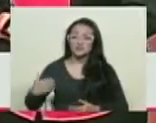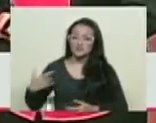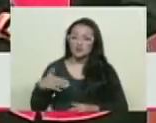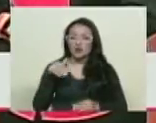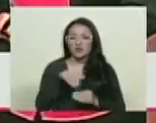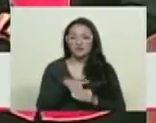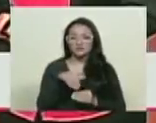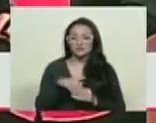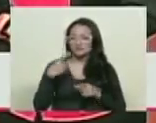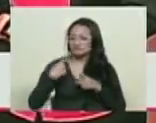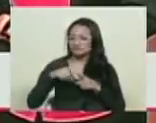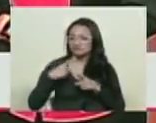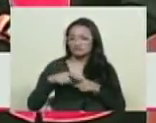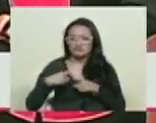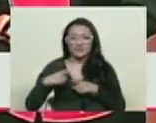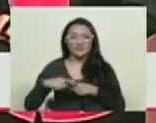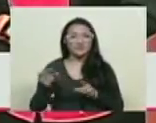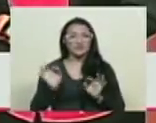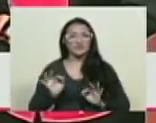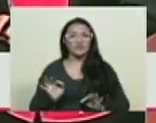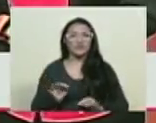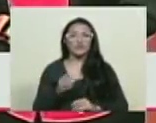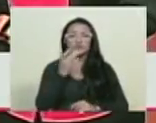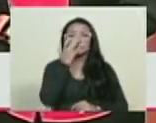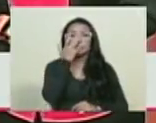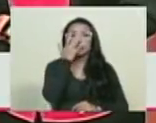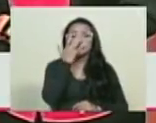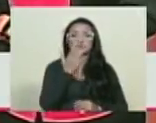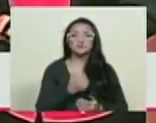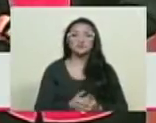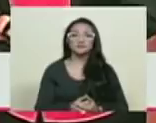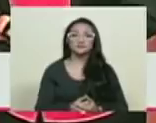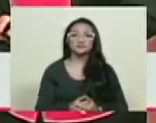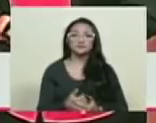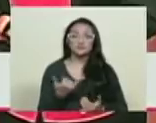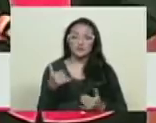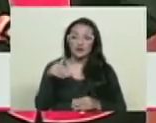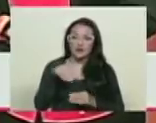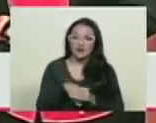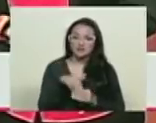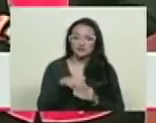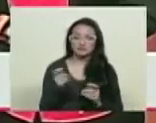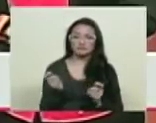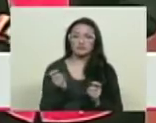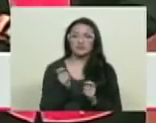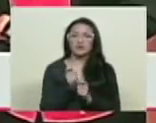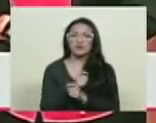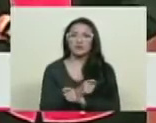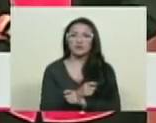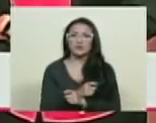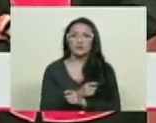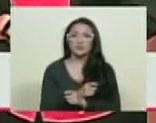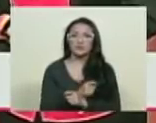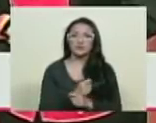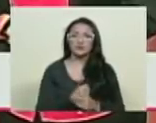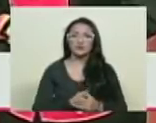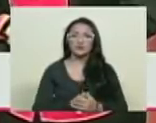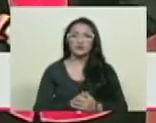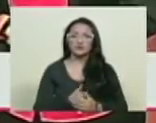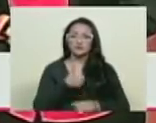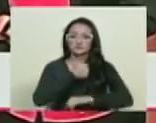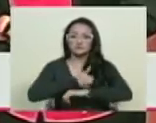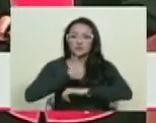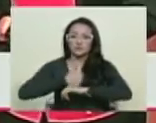de distintos signos y esta es la elección para renovar las